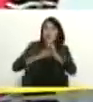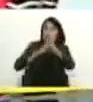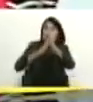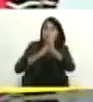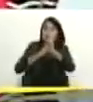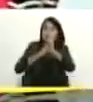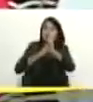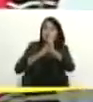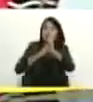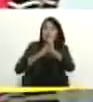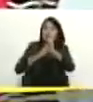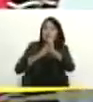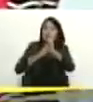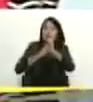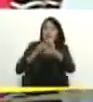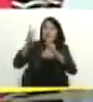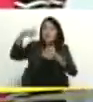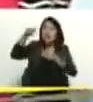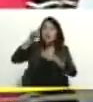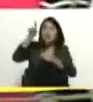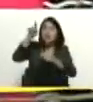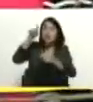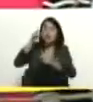tú no araste en el mar,